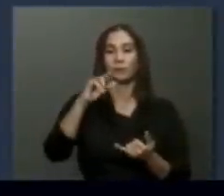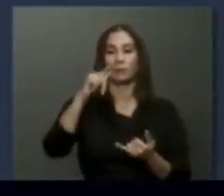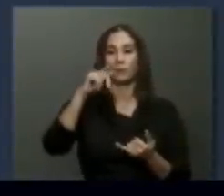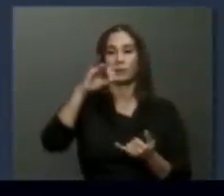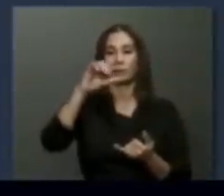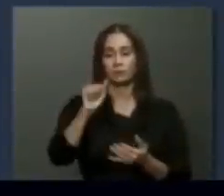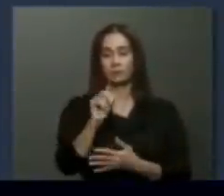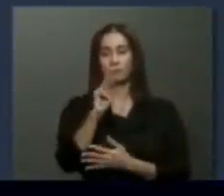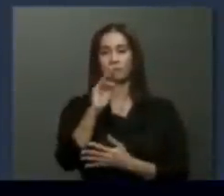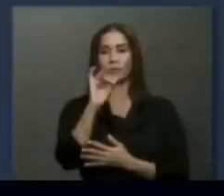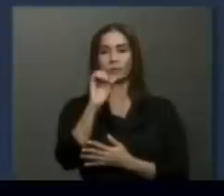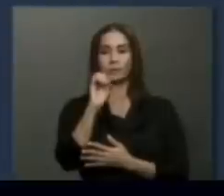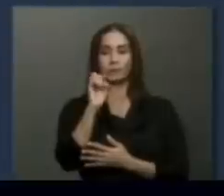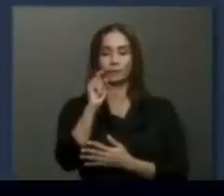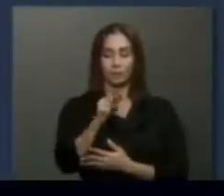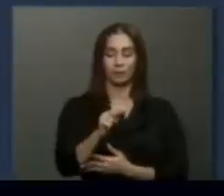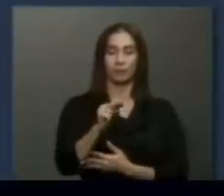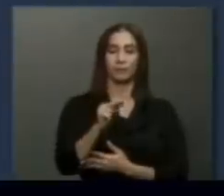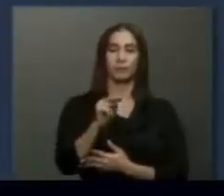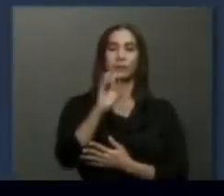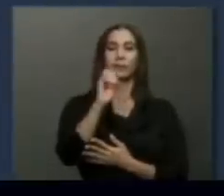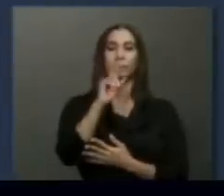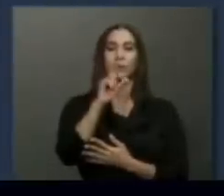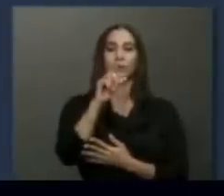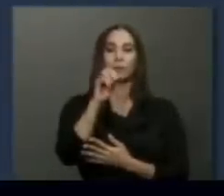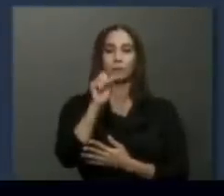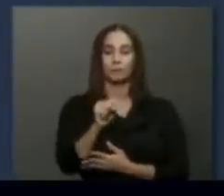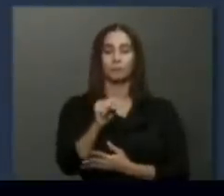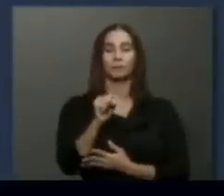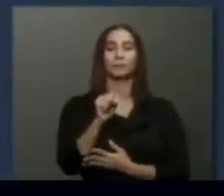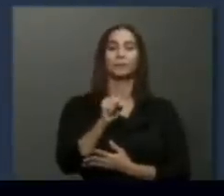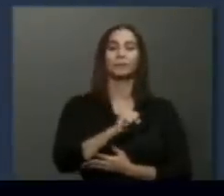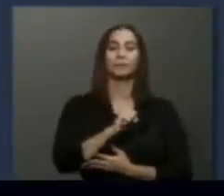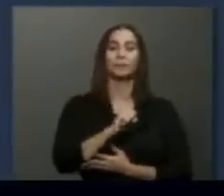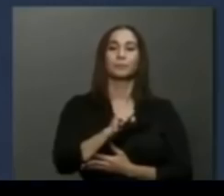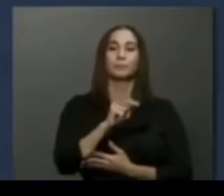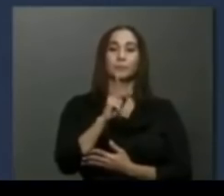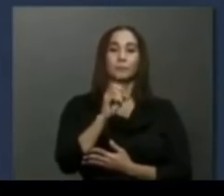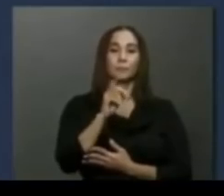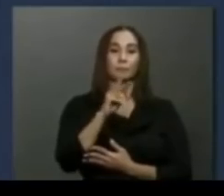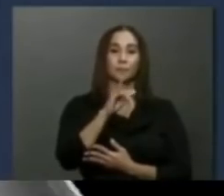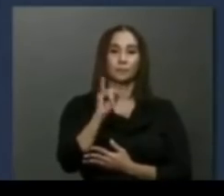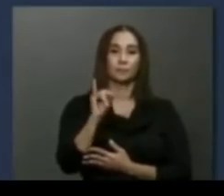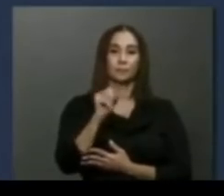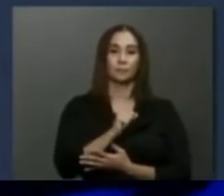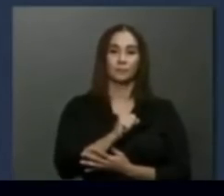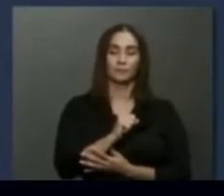Encarnación, Wilson Paniagua, Carlos Montaño, La Popi,